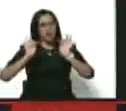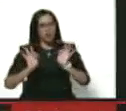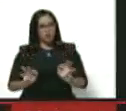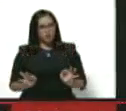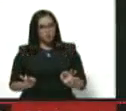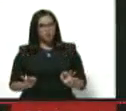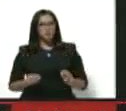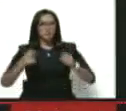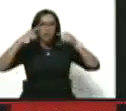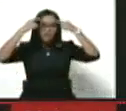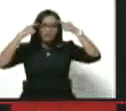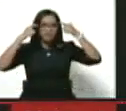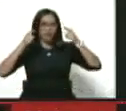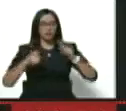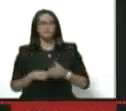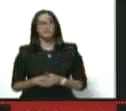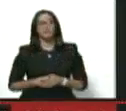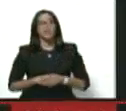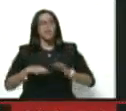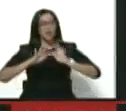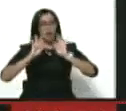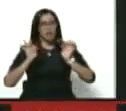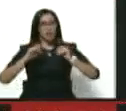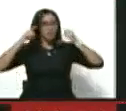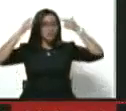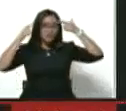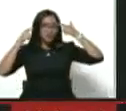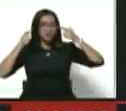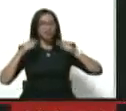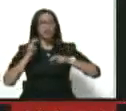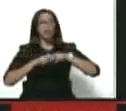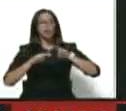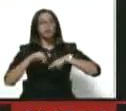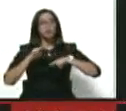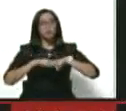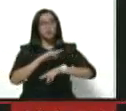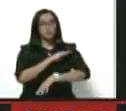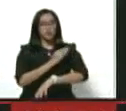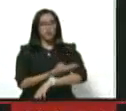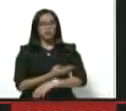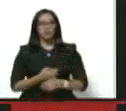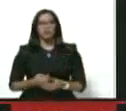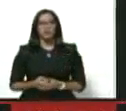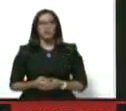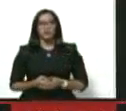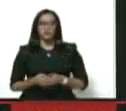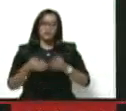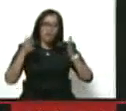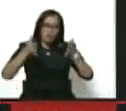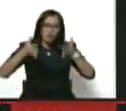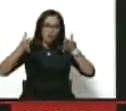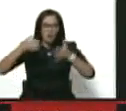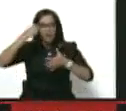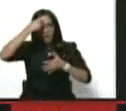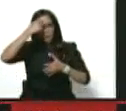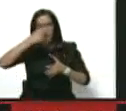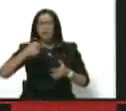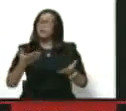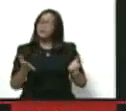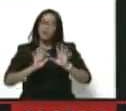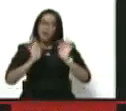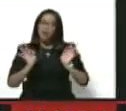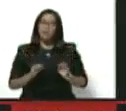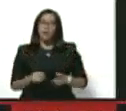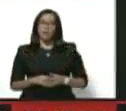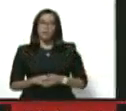chavista, el método chavista de construir fuerza, de formar al pueblo. Este es el método